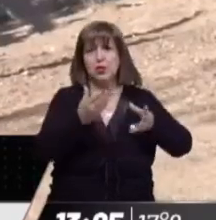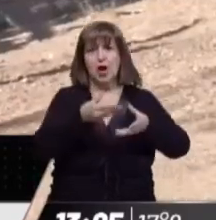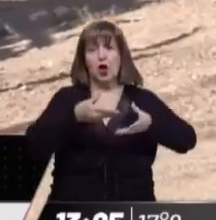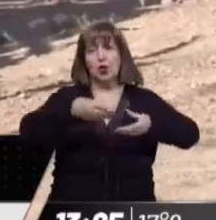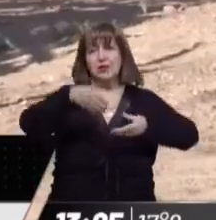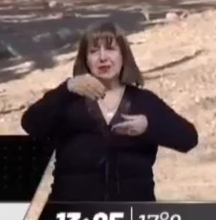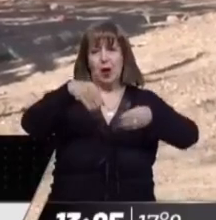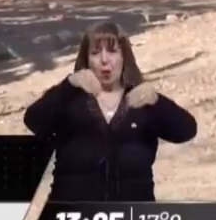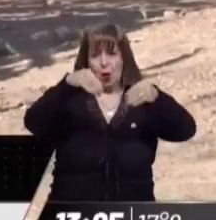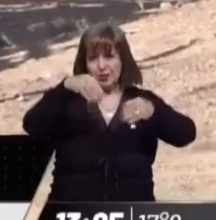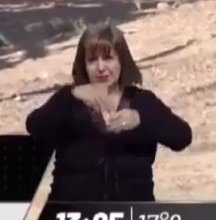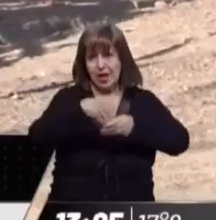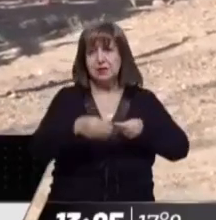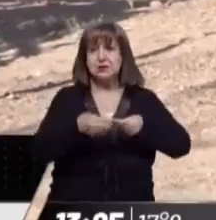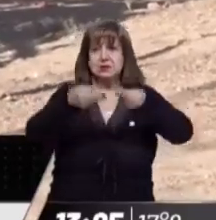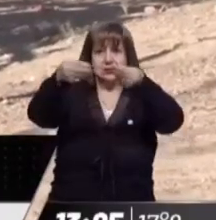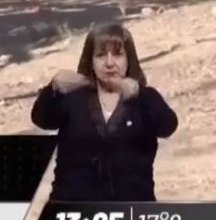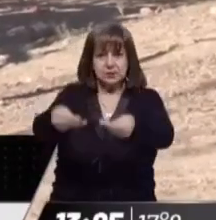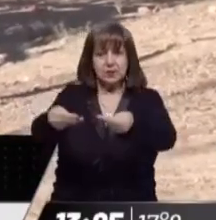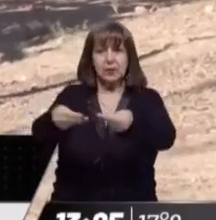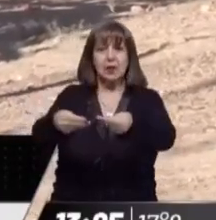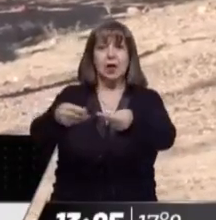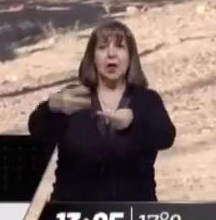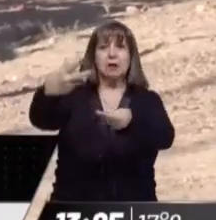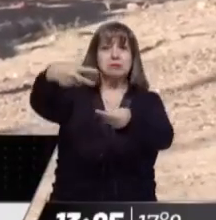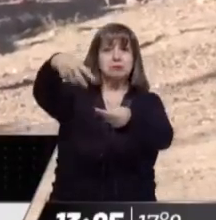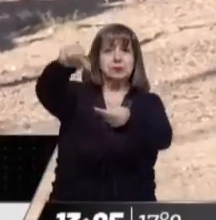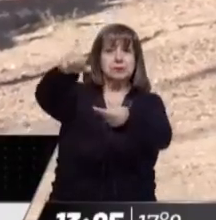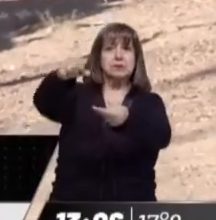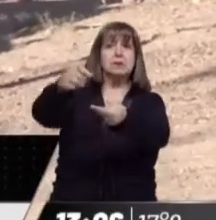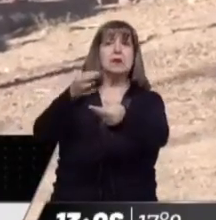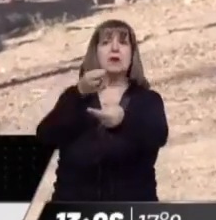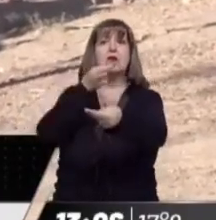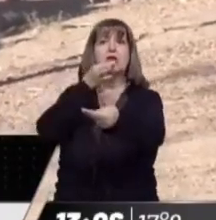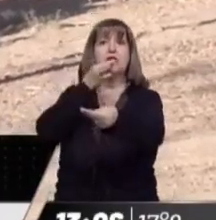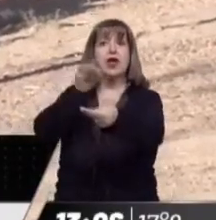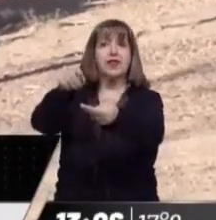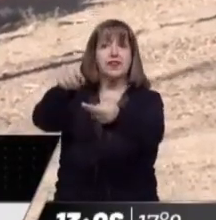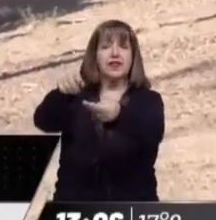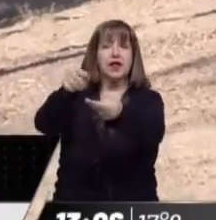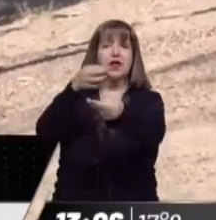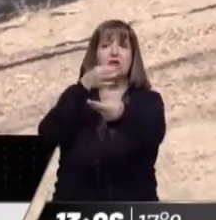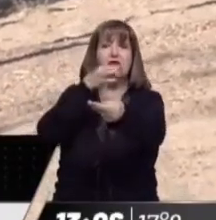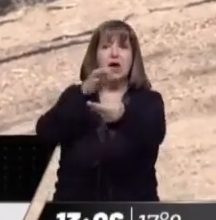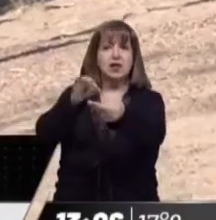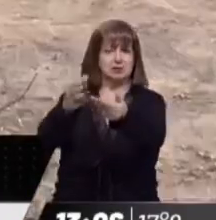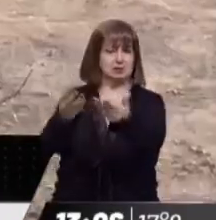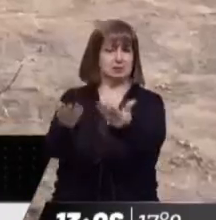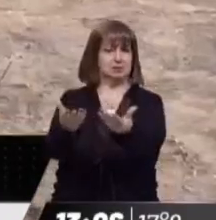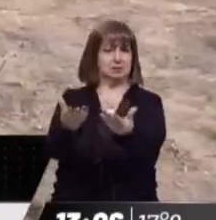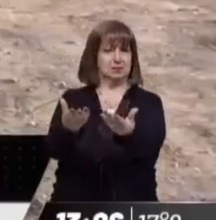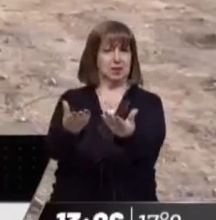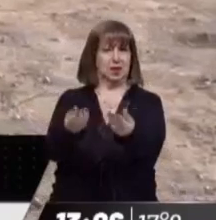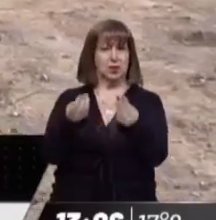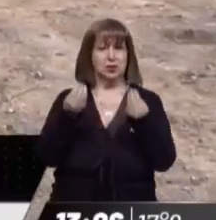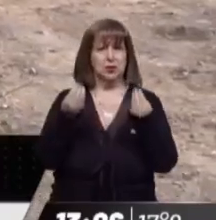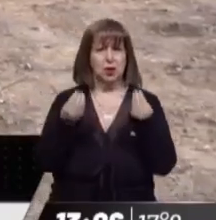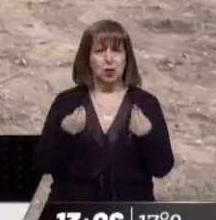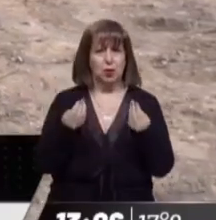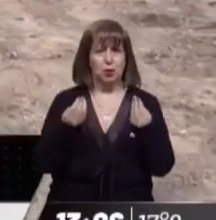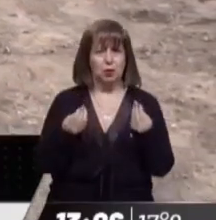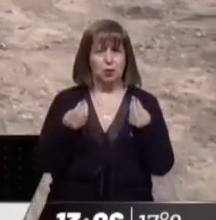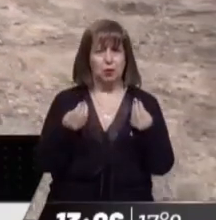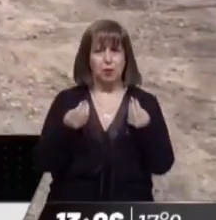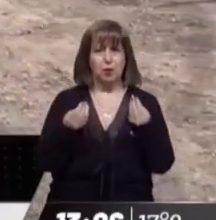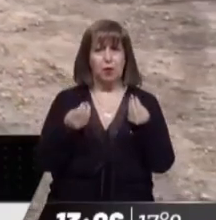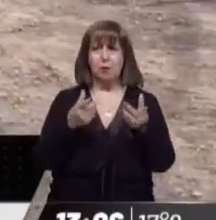tapete exactamente puso en el tapete esto que ocurre a ver lejos estamos de querer criminalizar la pobreza